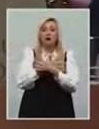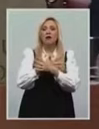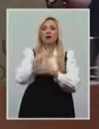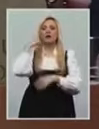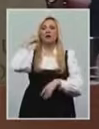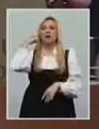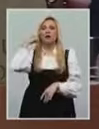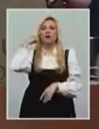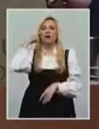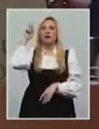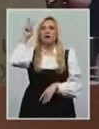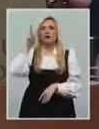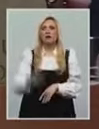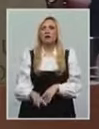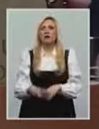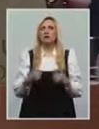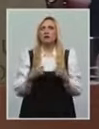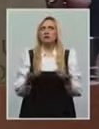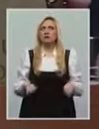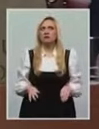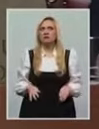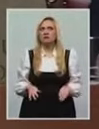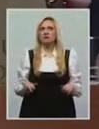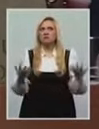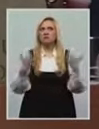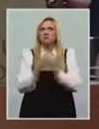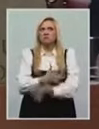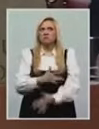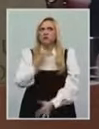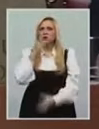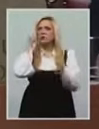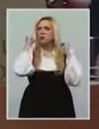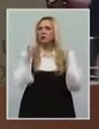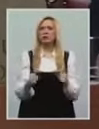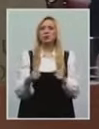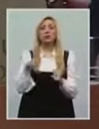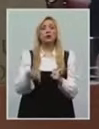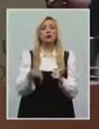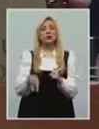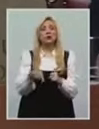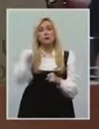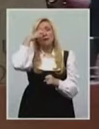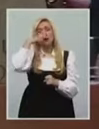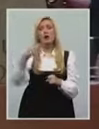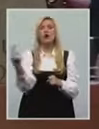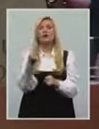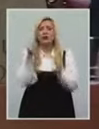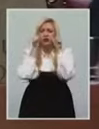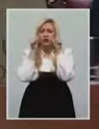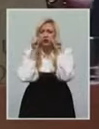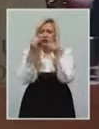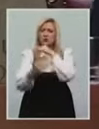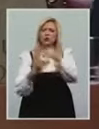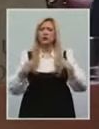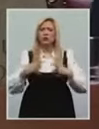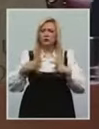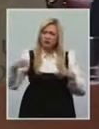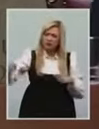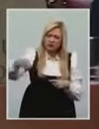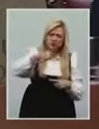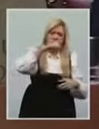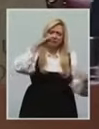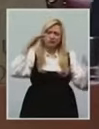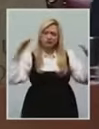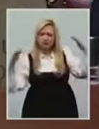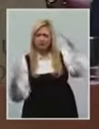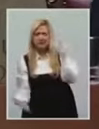convicciones. Que en este país no hay nada más apremiante que la justicia social, que acabar con las